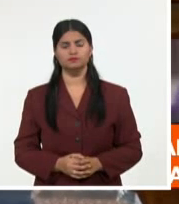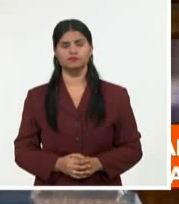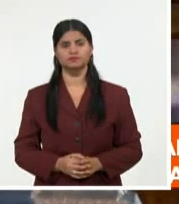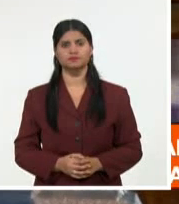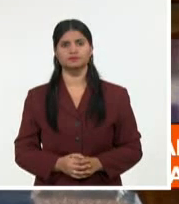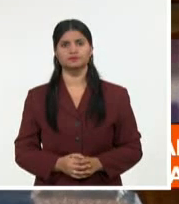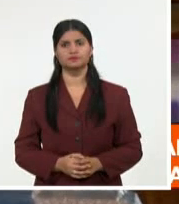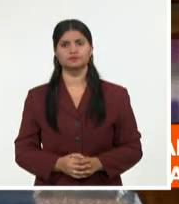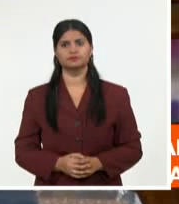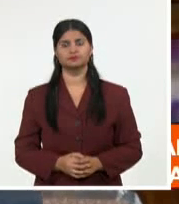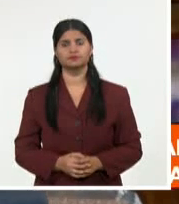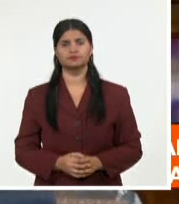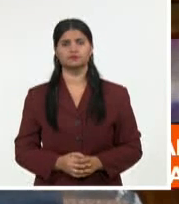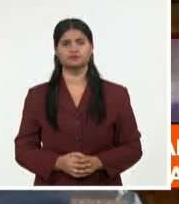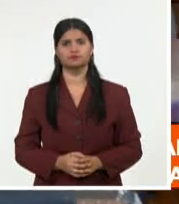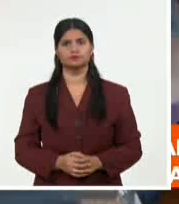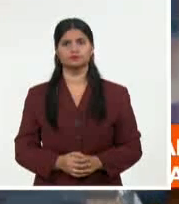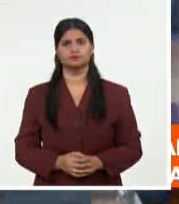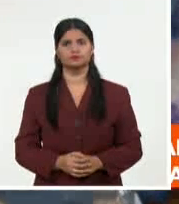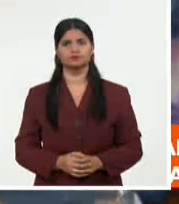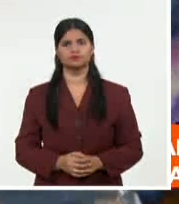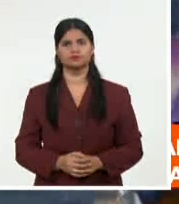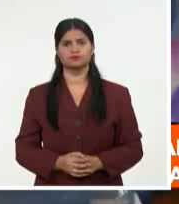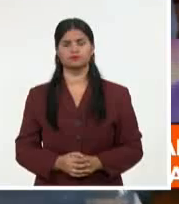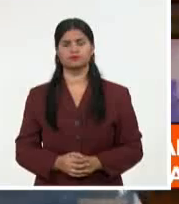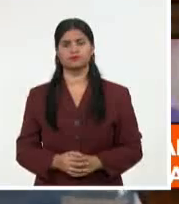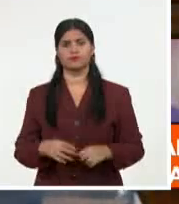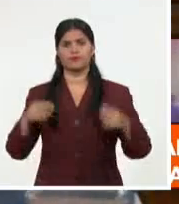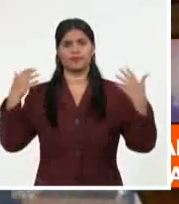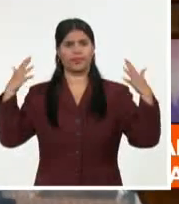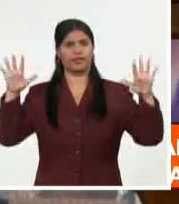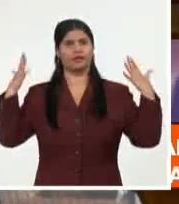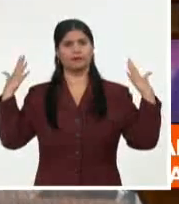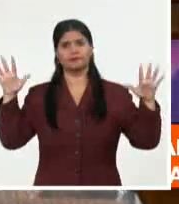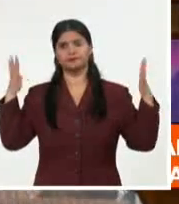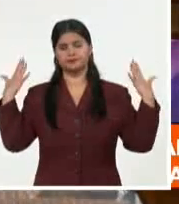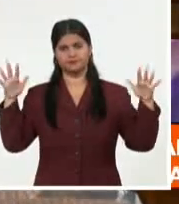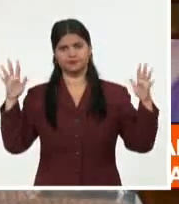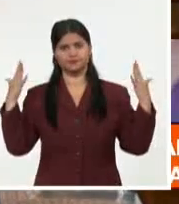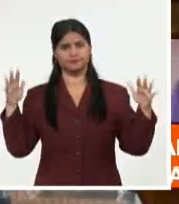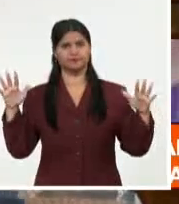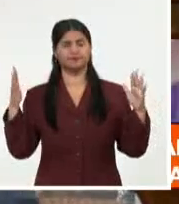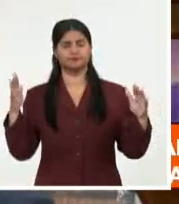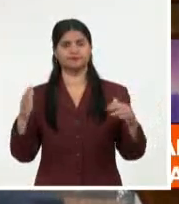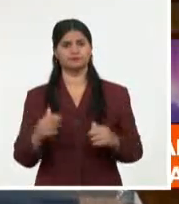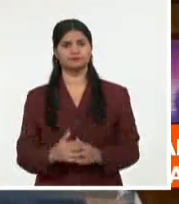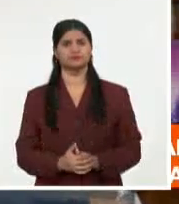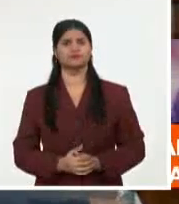critical times for my country.